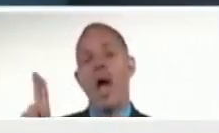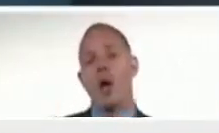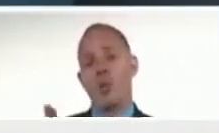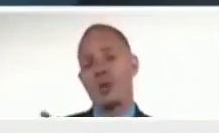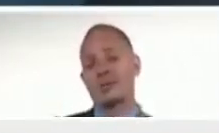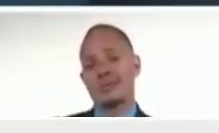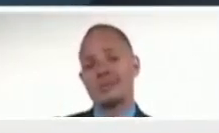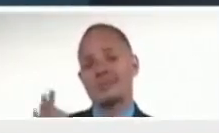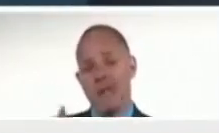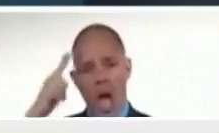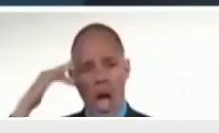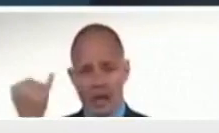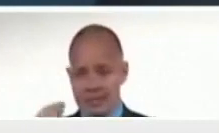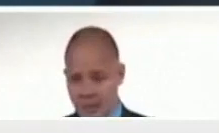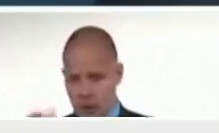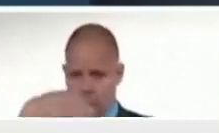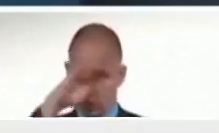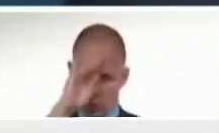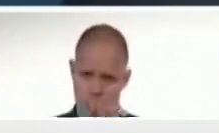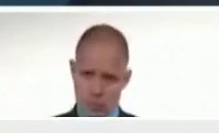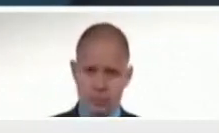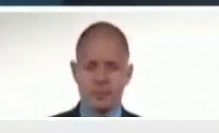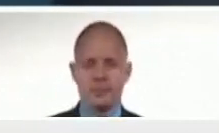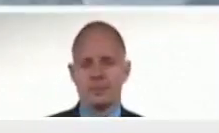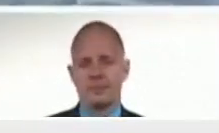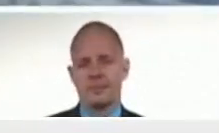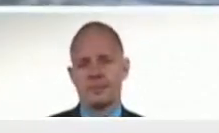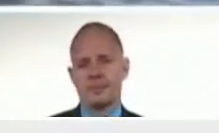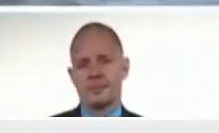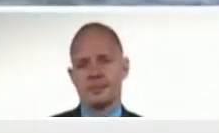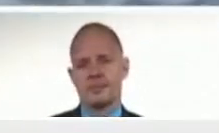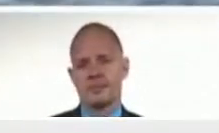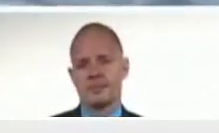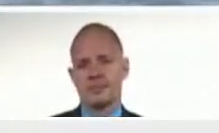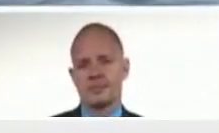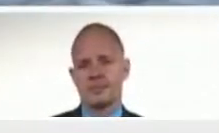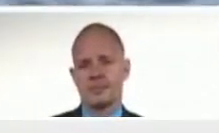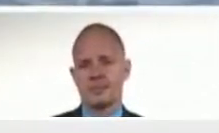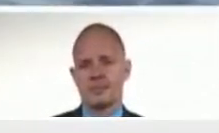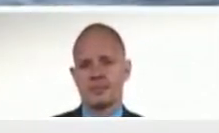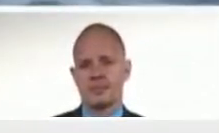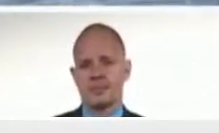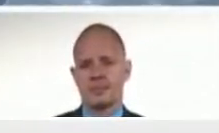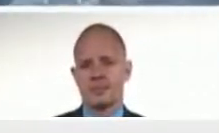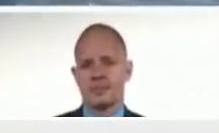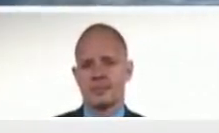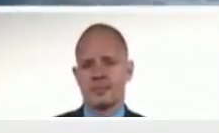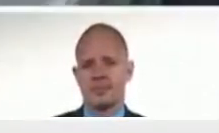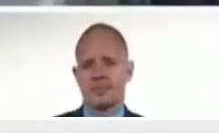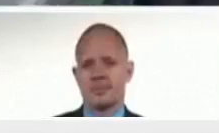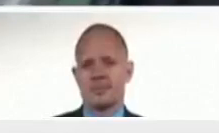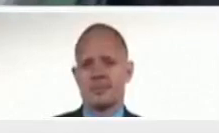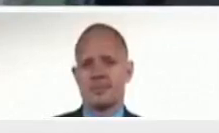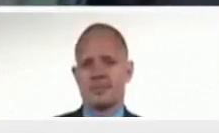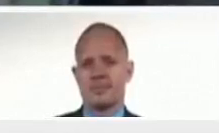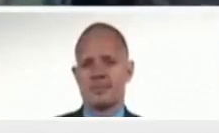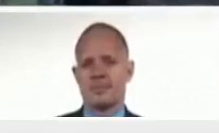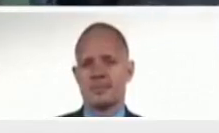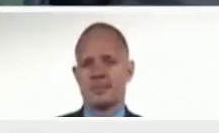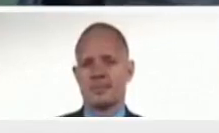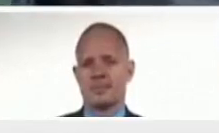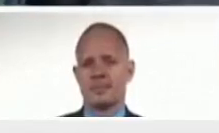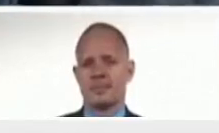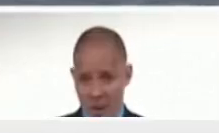refugio quien se había visto por parte de las autoridades cubanas en el gobierno de cuba inició también las conversaciones con las